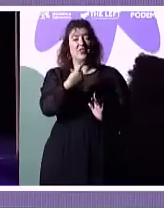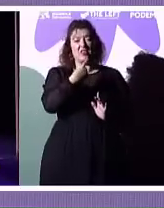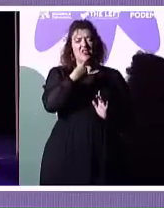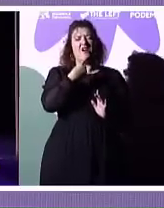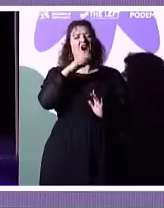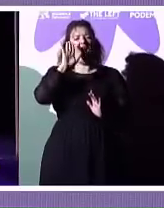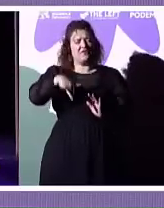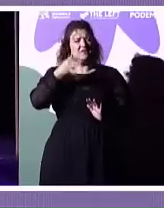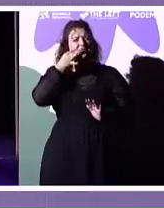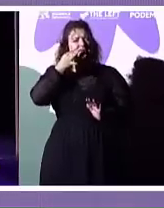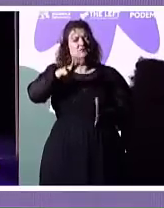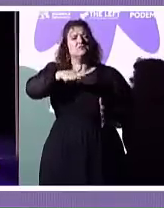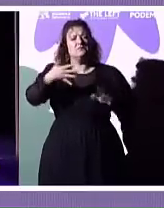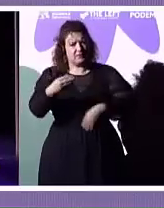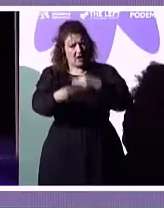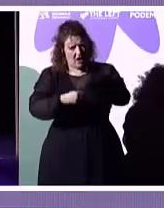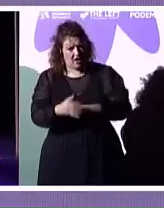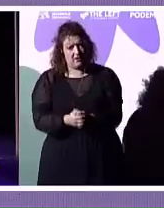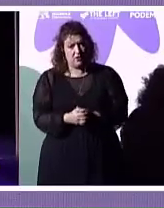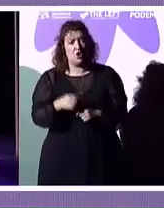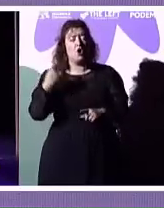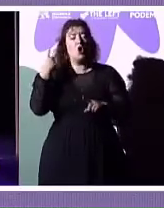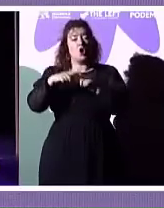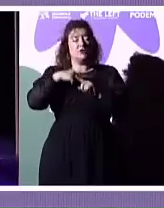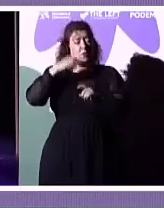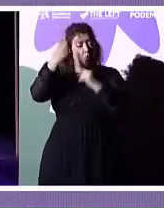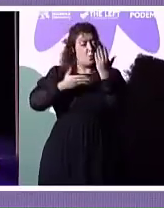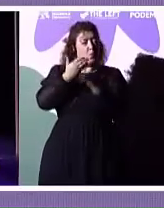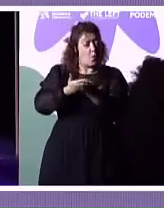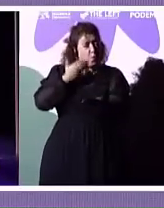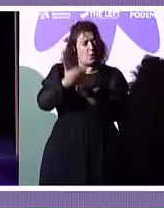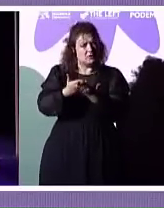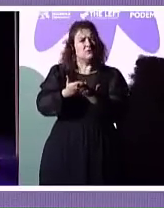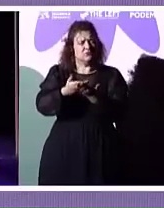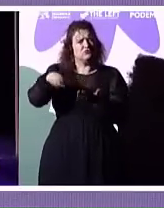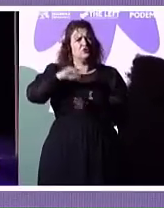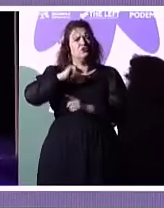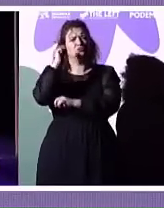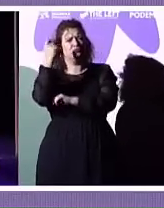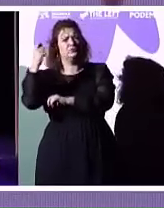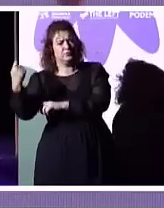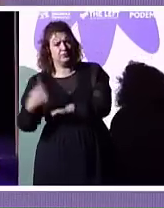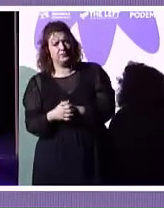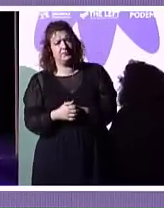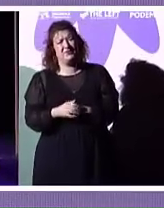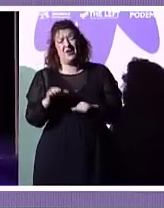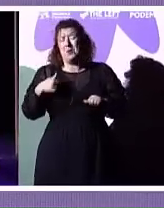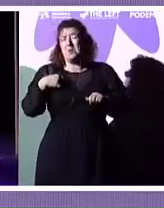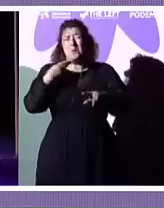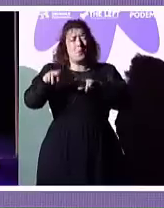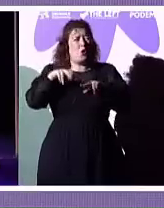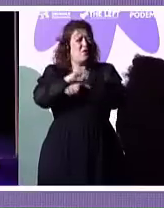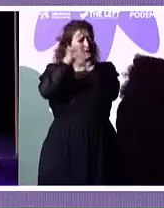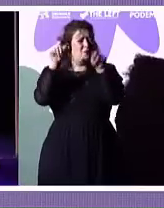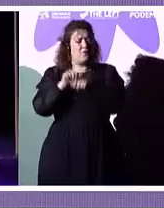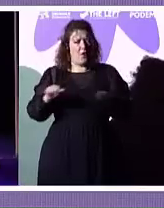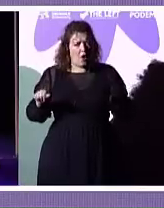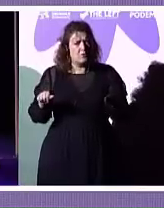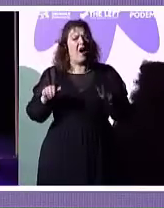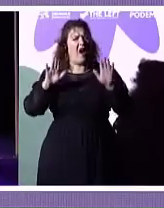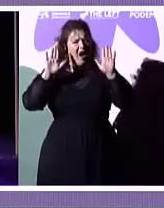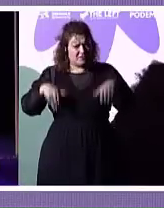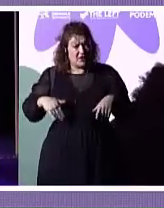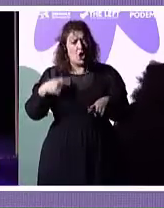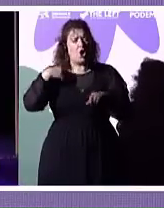porque conseguimos lo que proponemos somos una forma de hacer política que siempre consigue